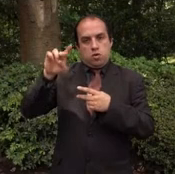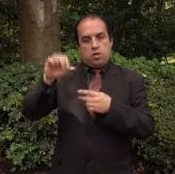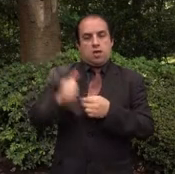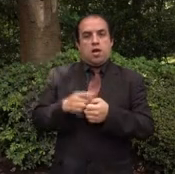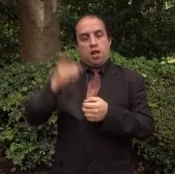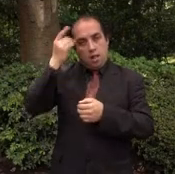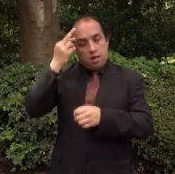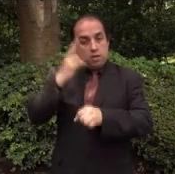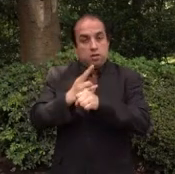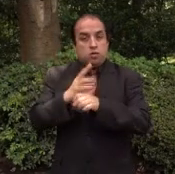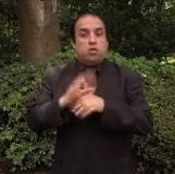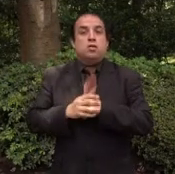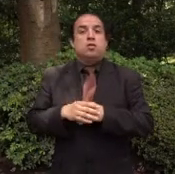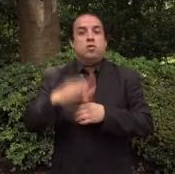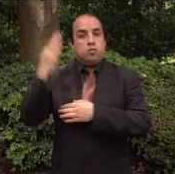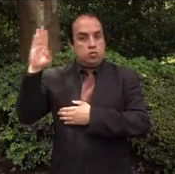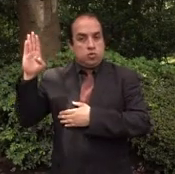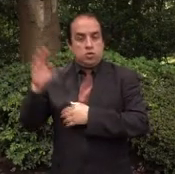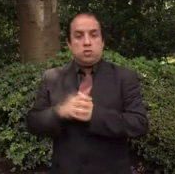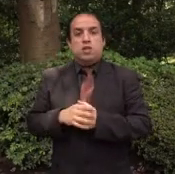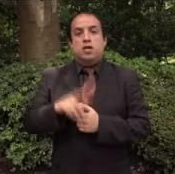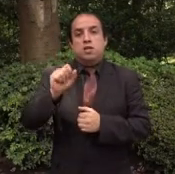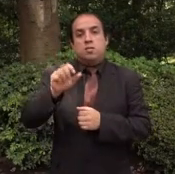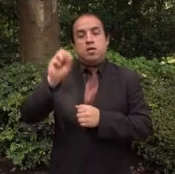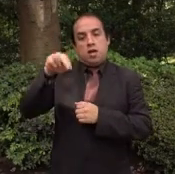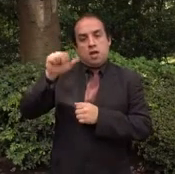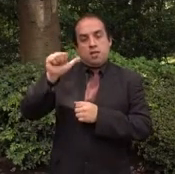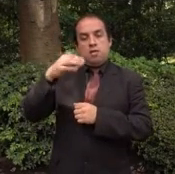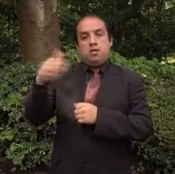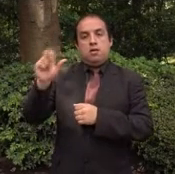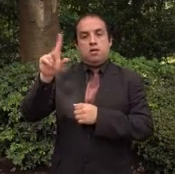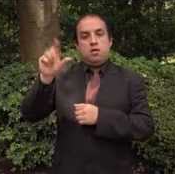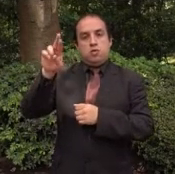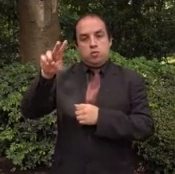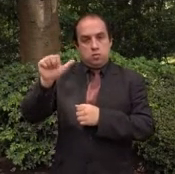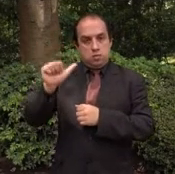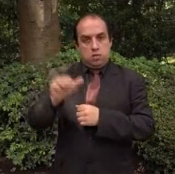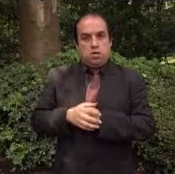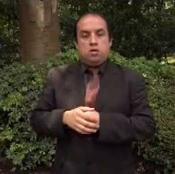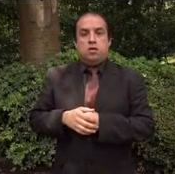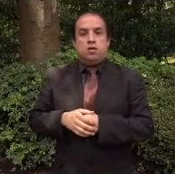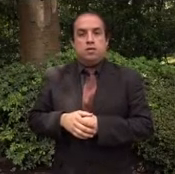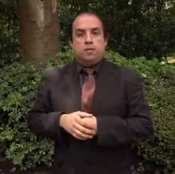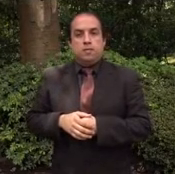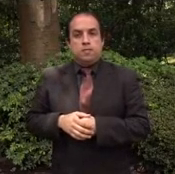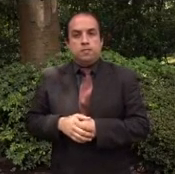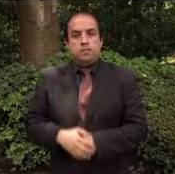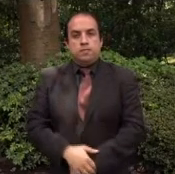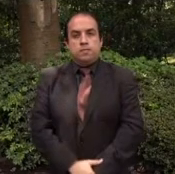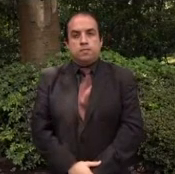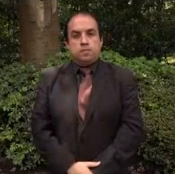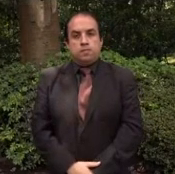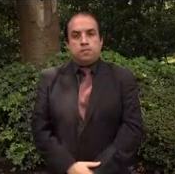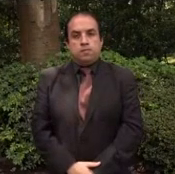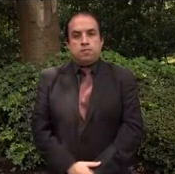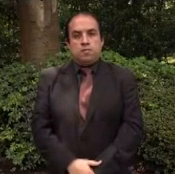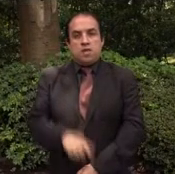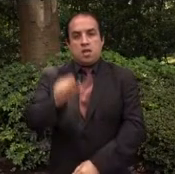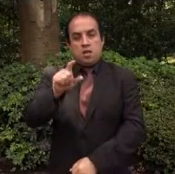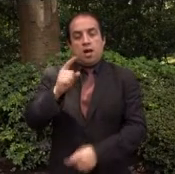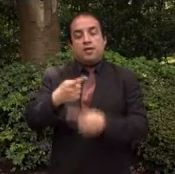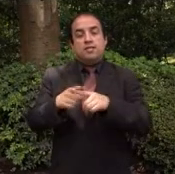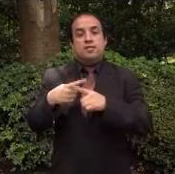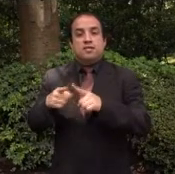a Jesús y por supuesto a Ana Laura, que ha sido fundamental en el proyecto, y a las